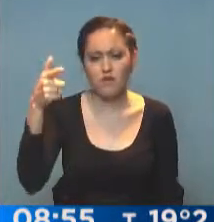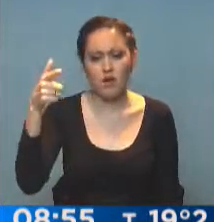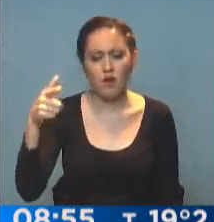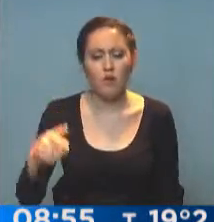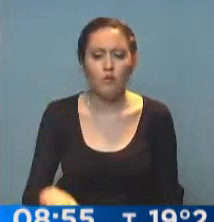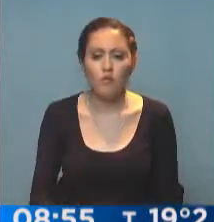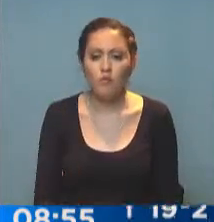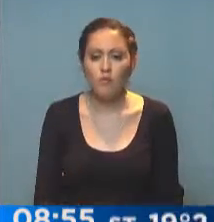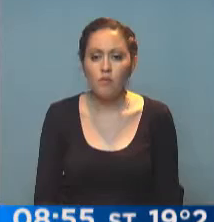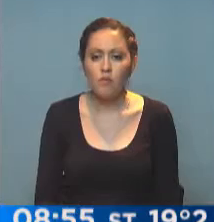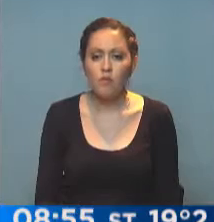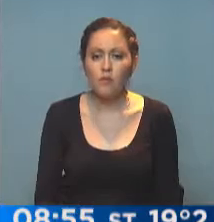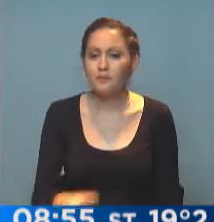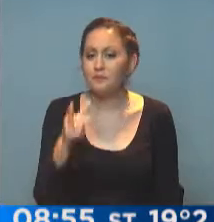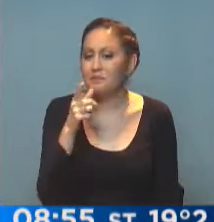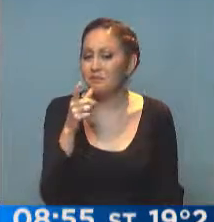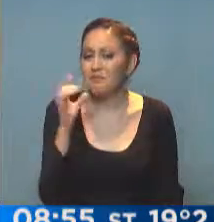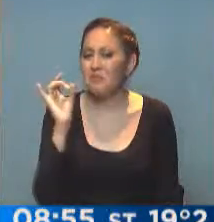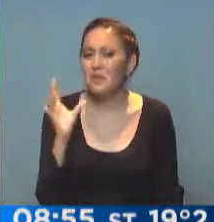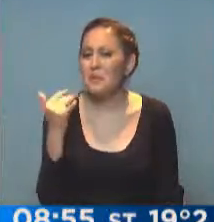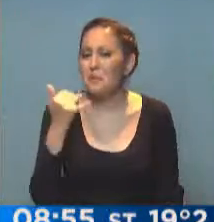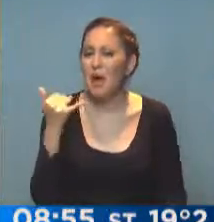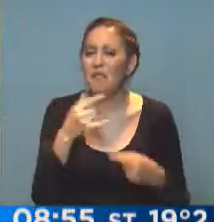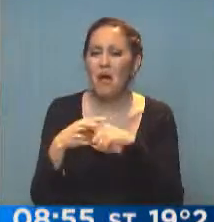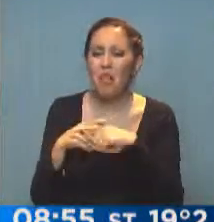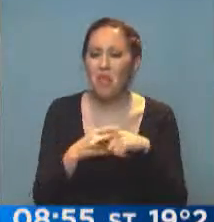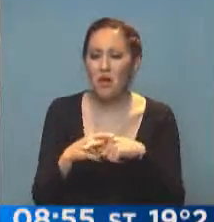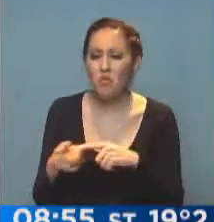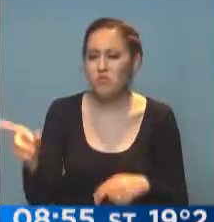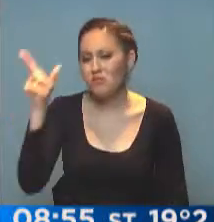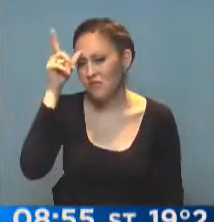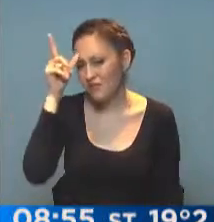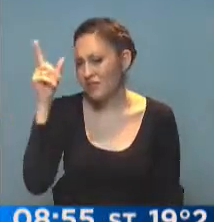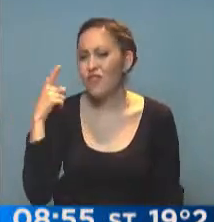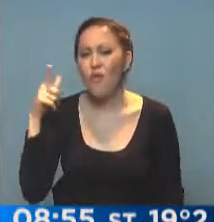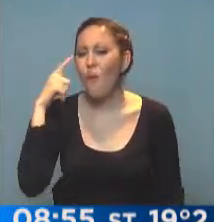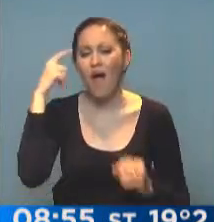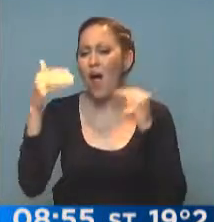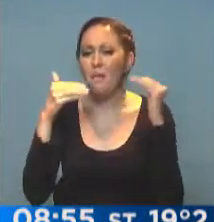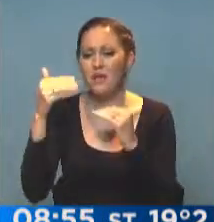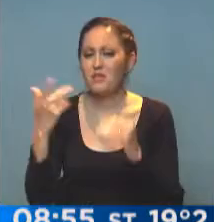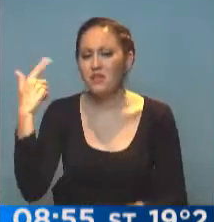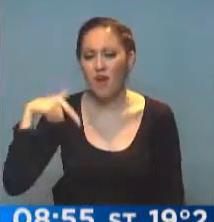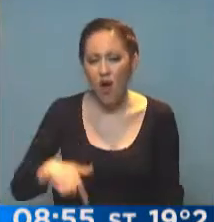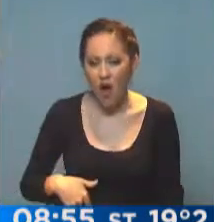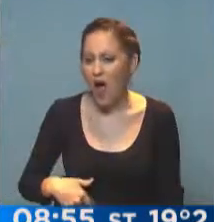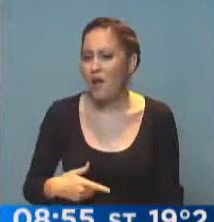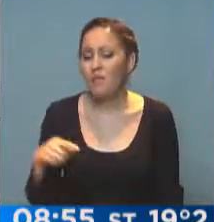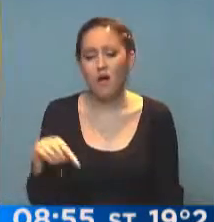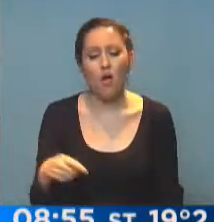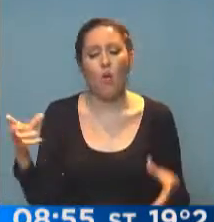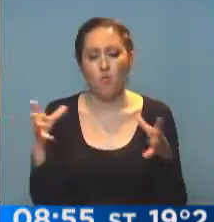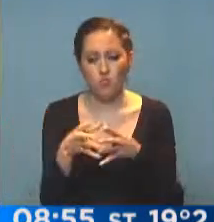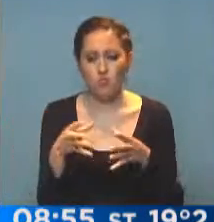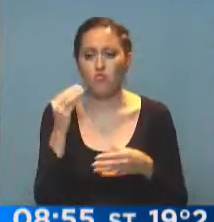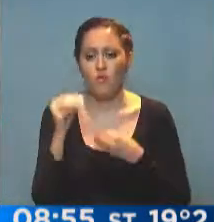solo parece que por una simple discusión. El oficial evidentemente no está capacitado ni formado para llevar un arma. Así que hoy estamos aquí junto a la familia,